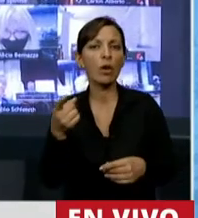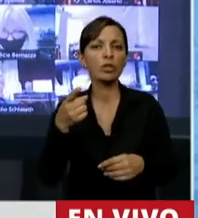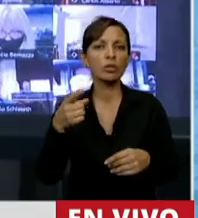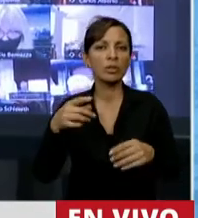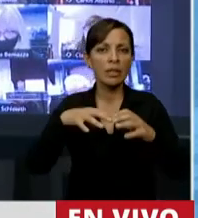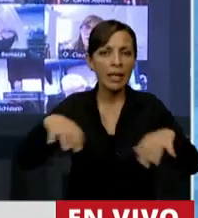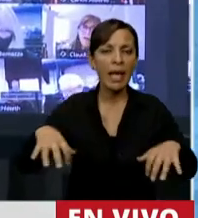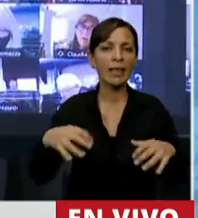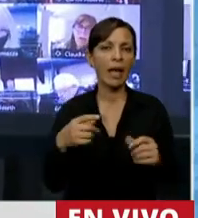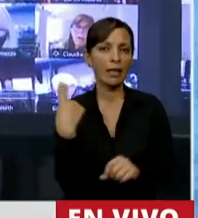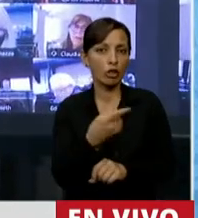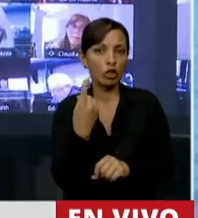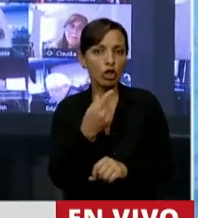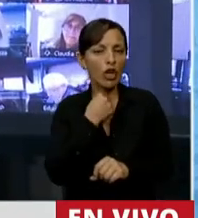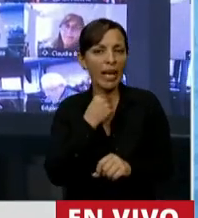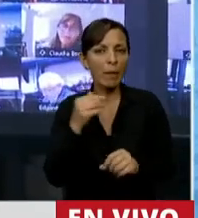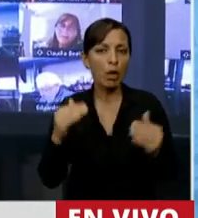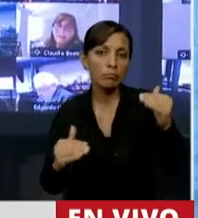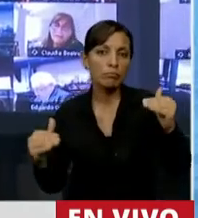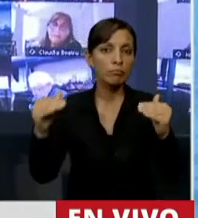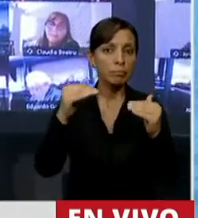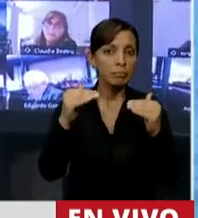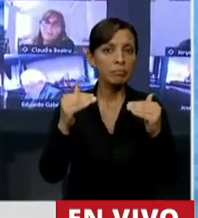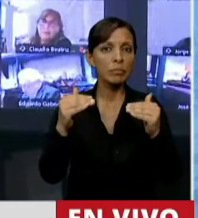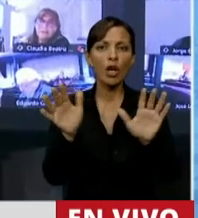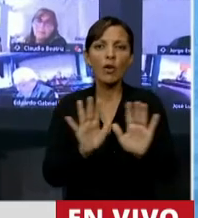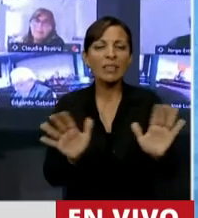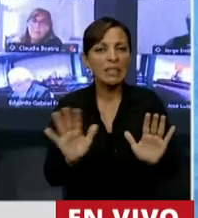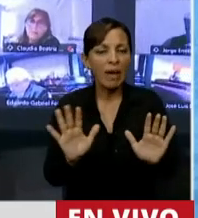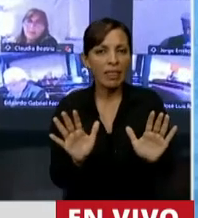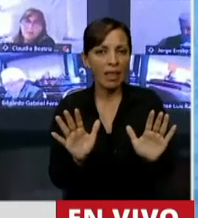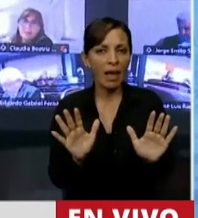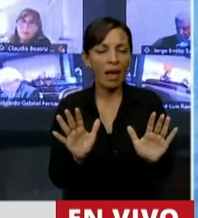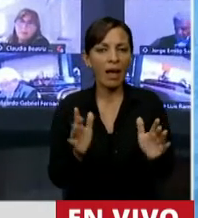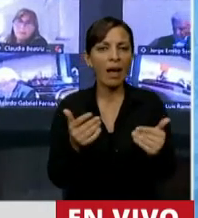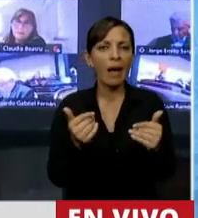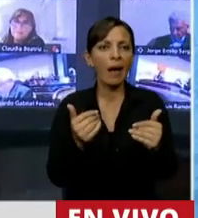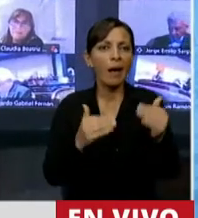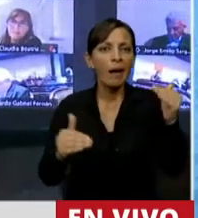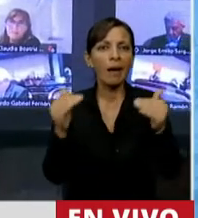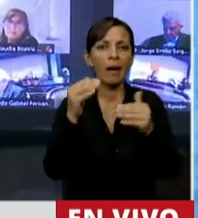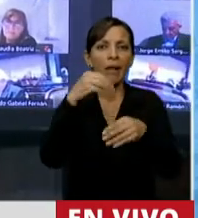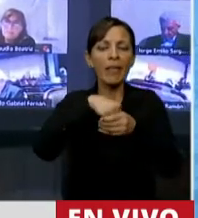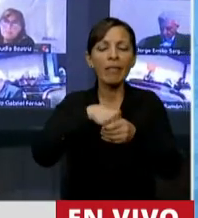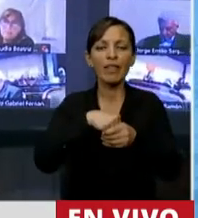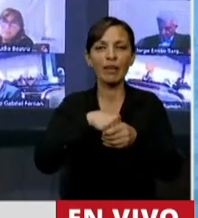que nosotros pretendemos superar y sobrevolar no necesariamente está superada dentro de